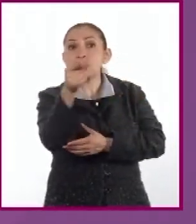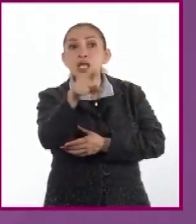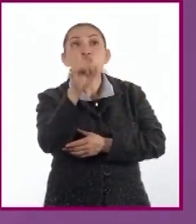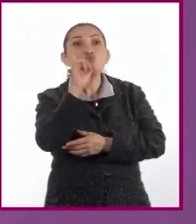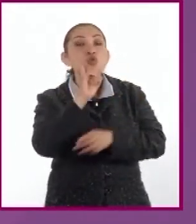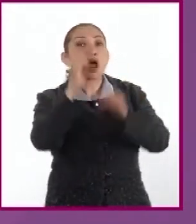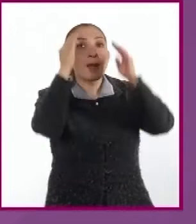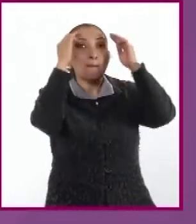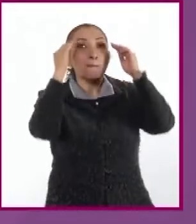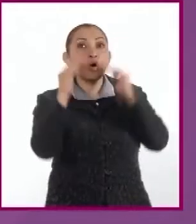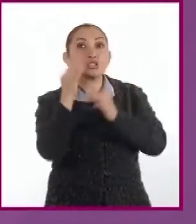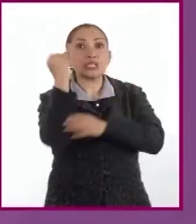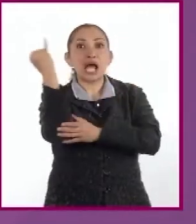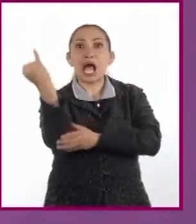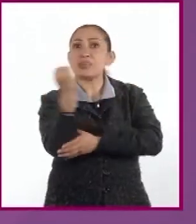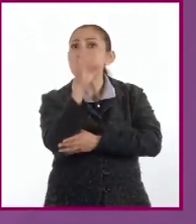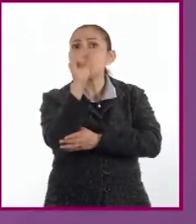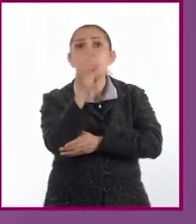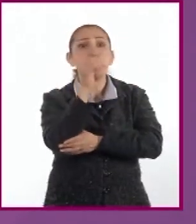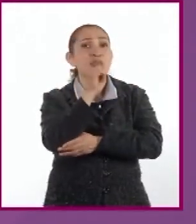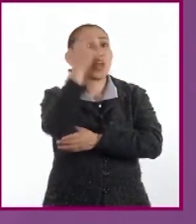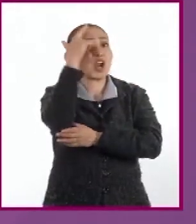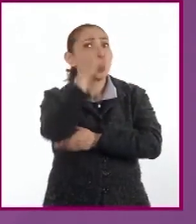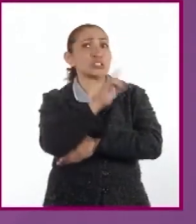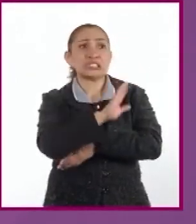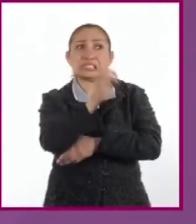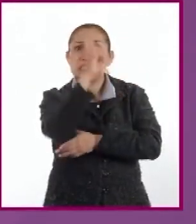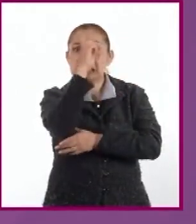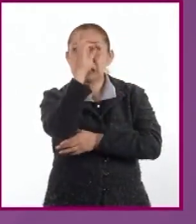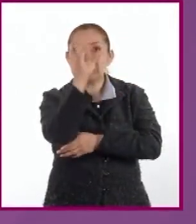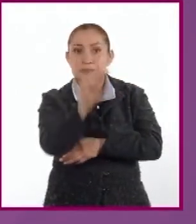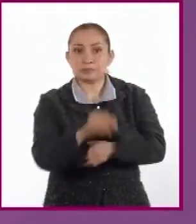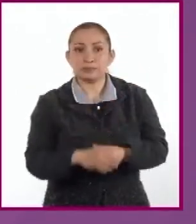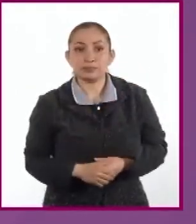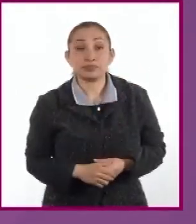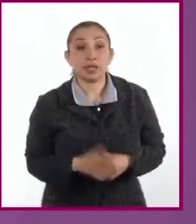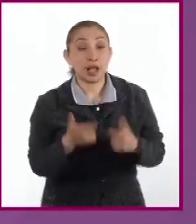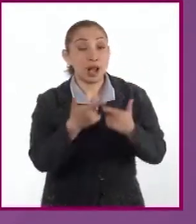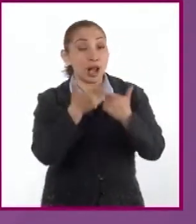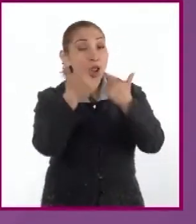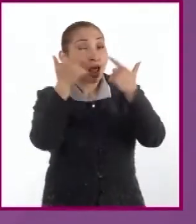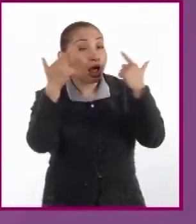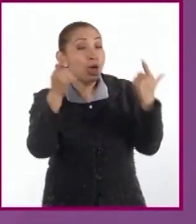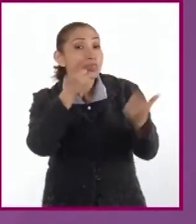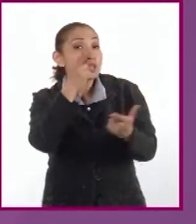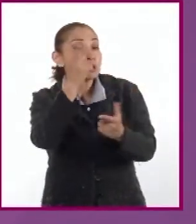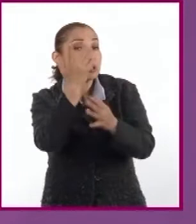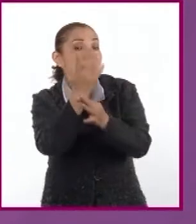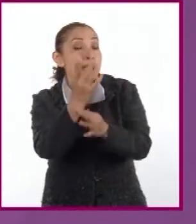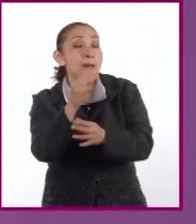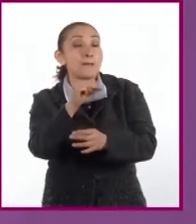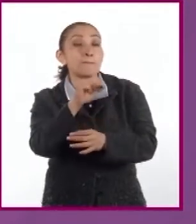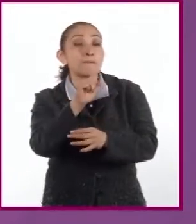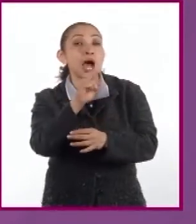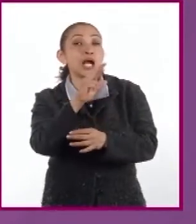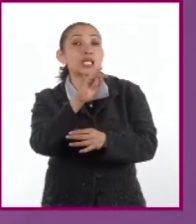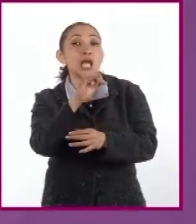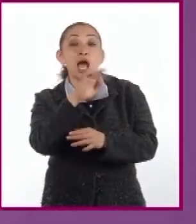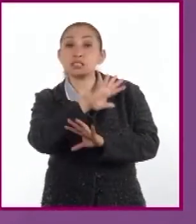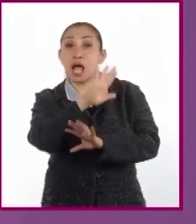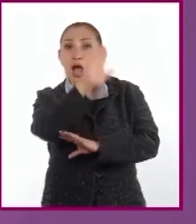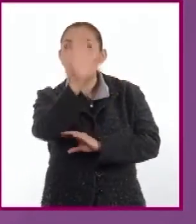ellas al jardín durante las noches. La leyenda cuenta que María, ya